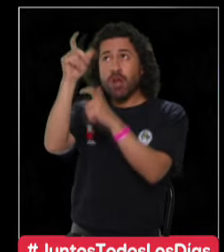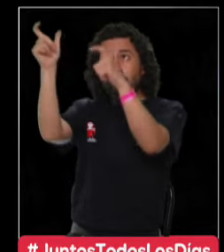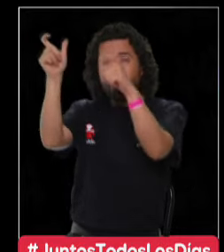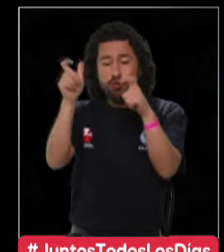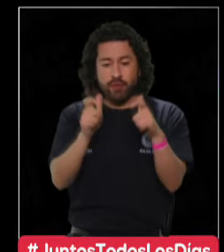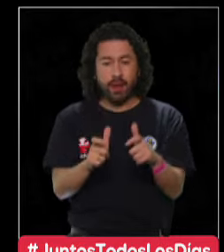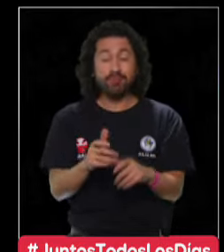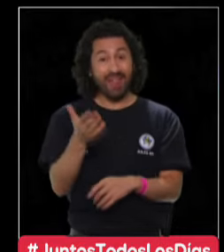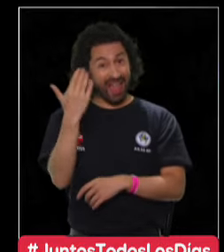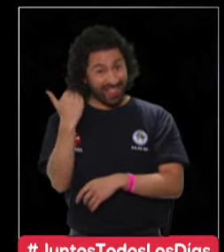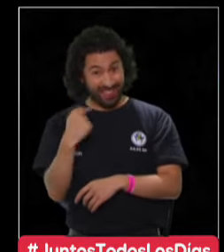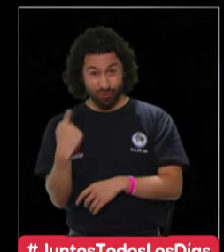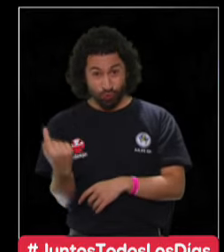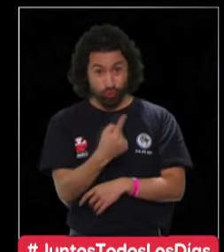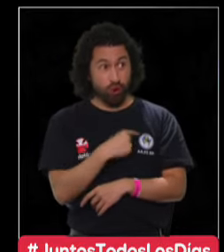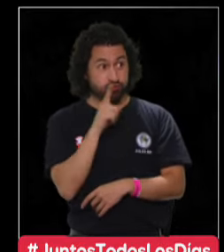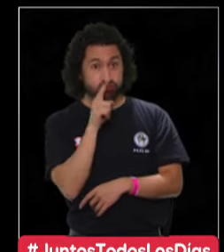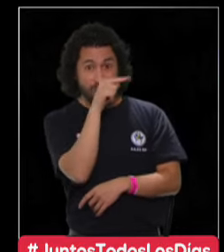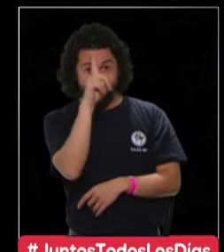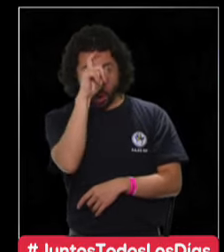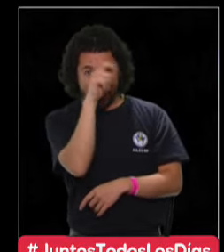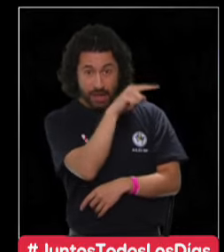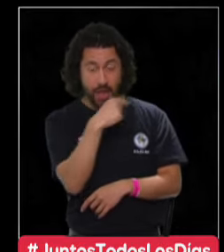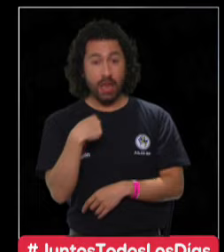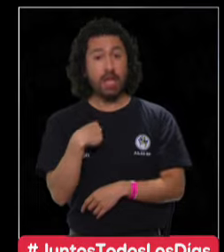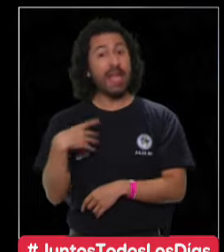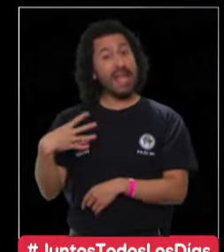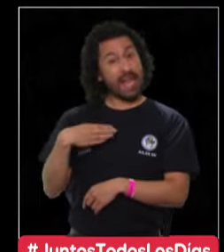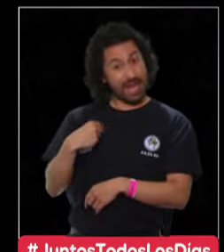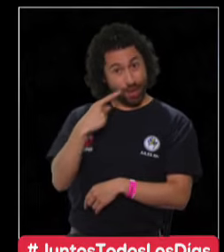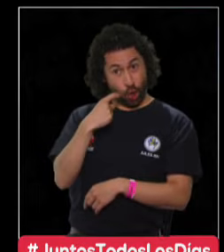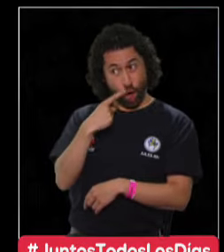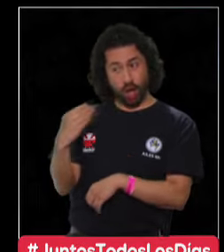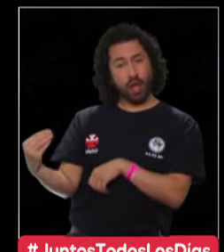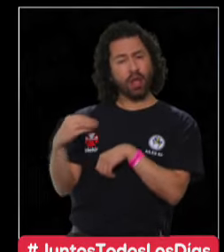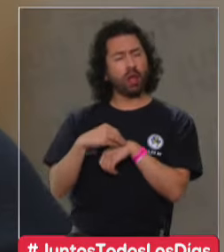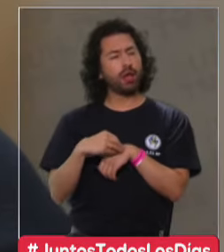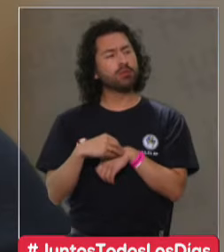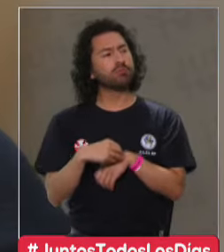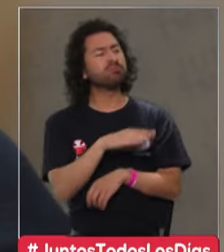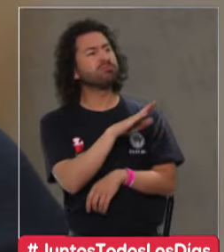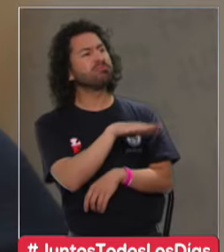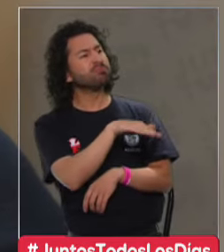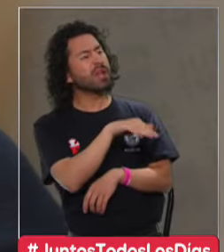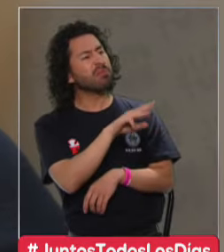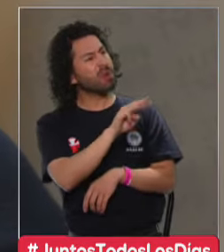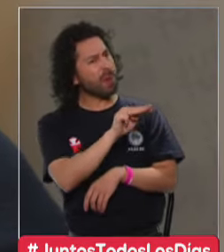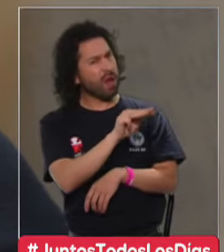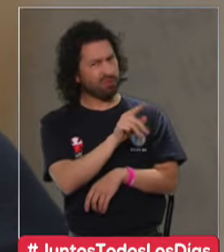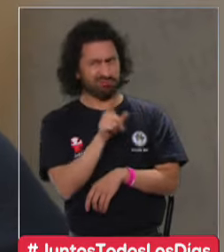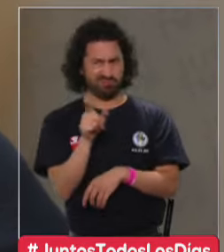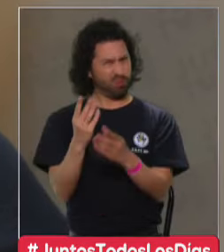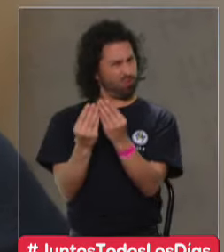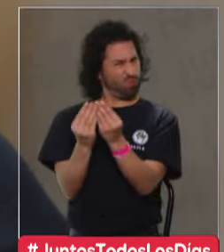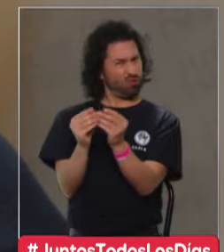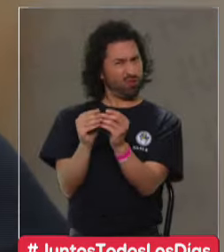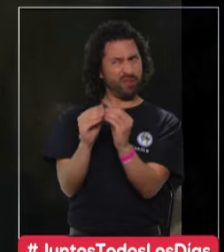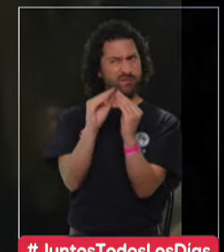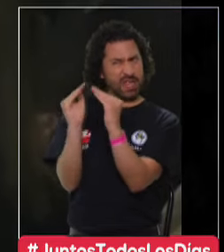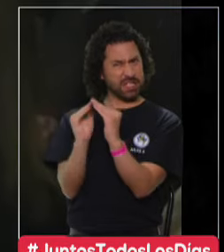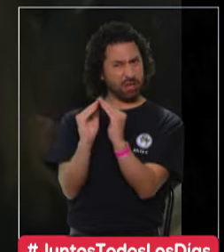En ese tiempo que nosotros estábamos en el hospital, mi hijo un día me dice, mamá, hay una cantidad de vecinos